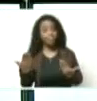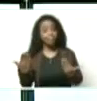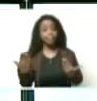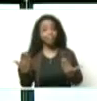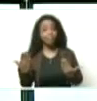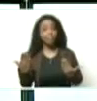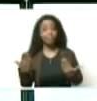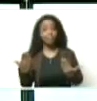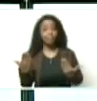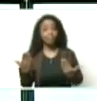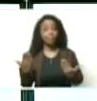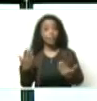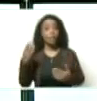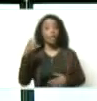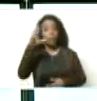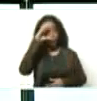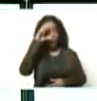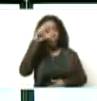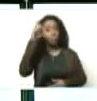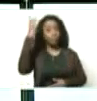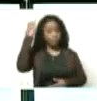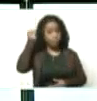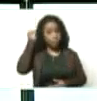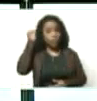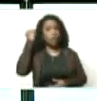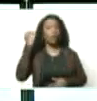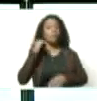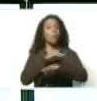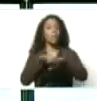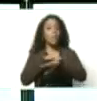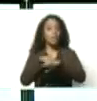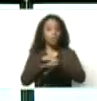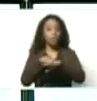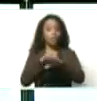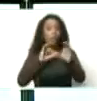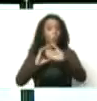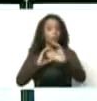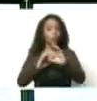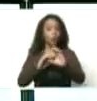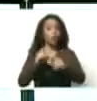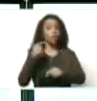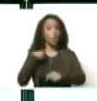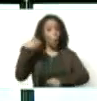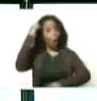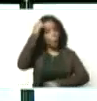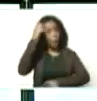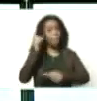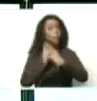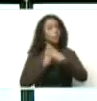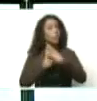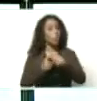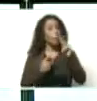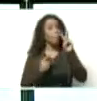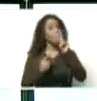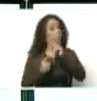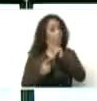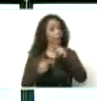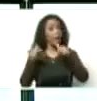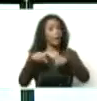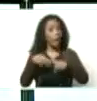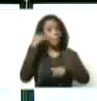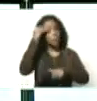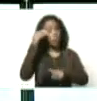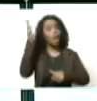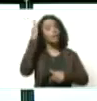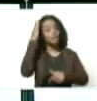al frenas área que mejoran la calidad de los vídeos crítica constructiva mira que aquí la gente sabe